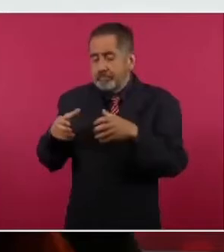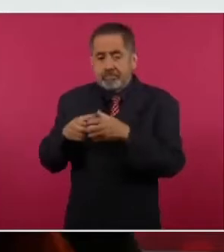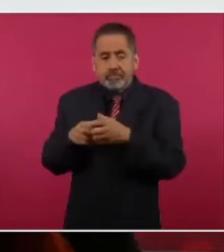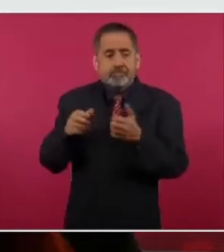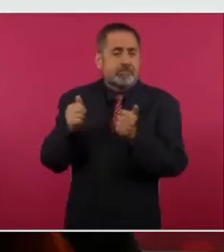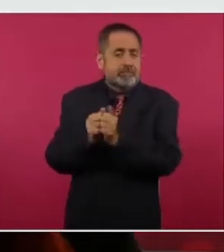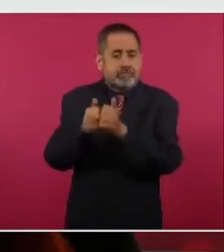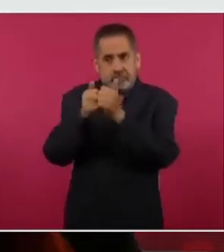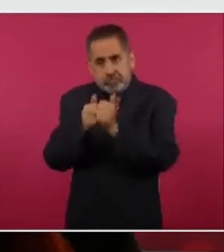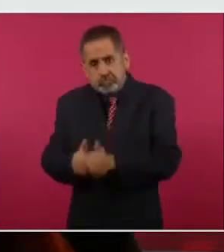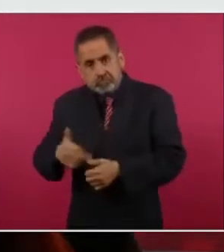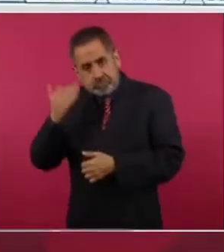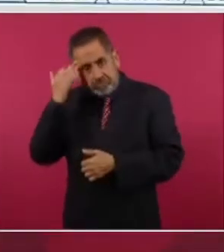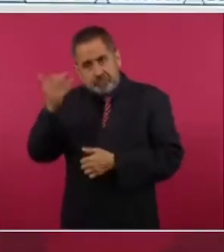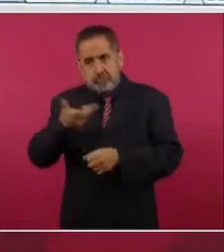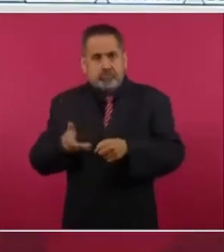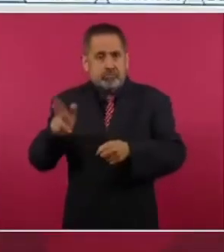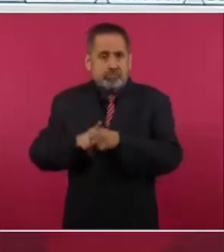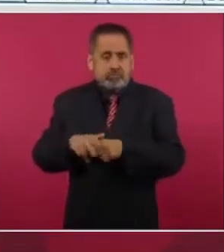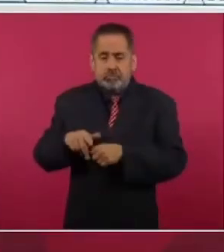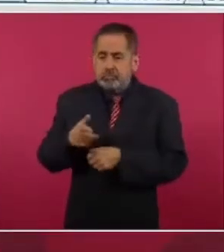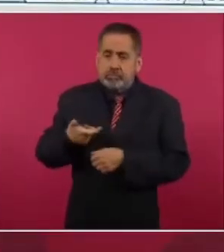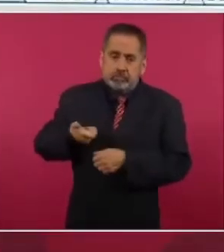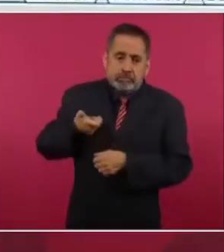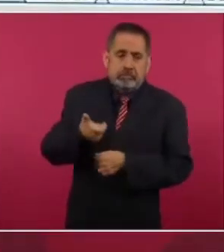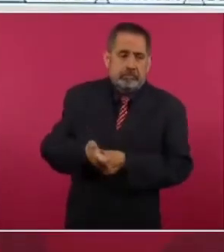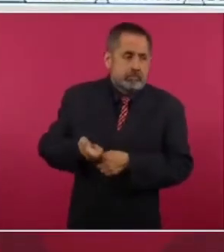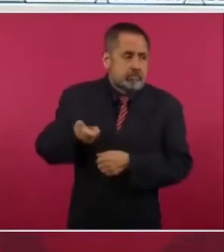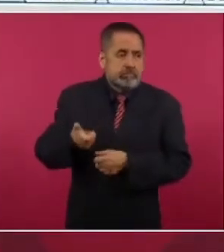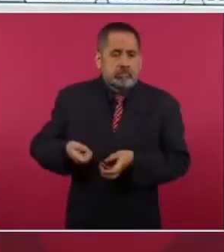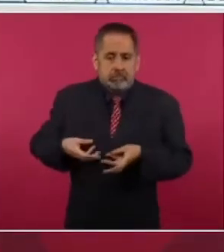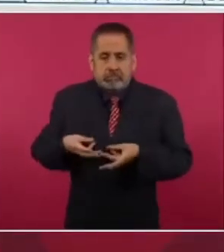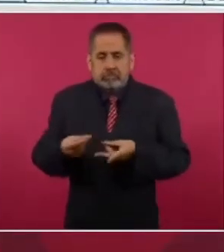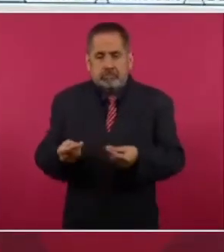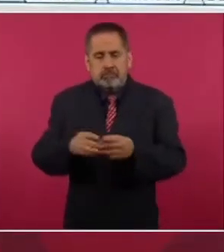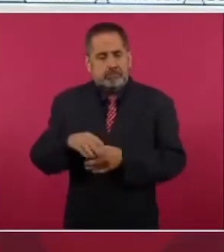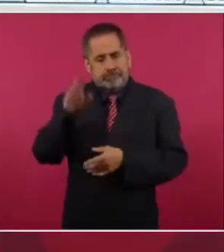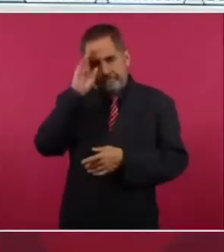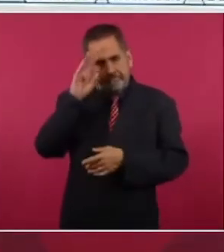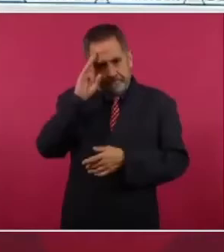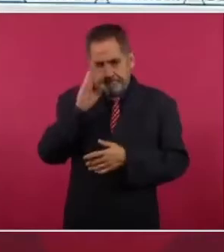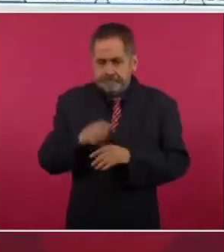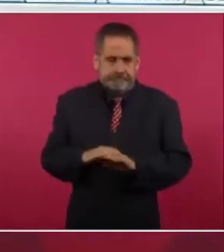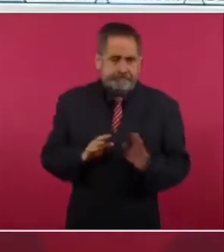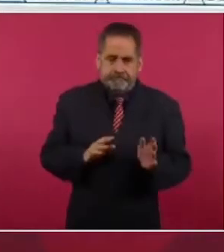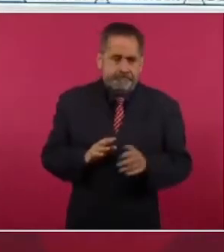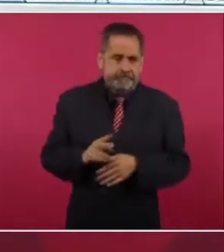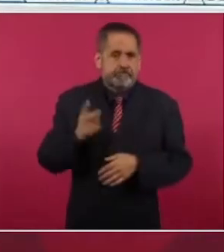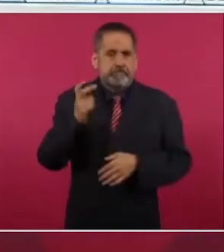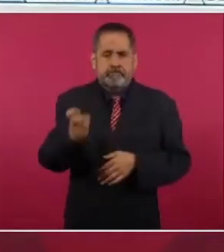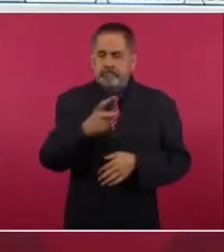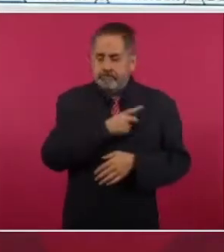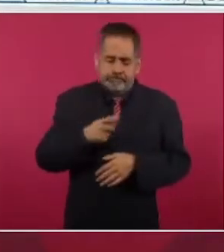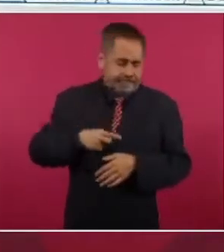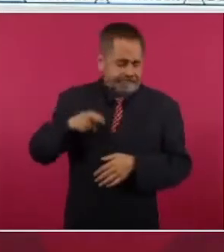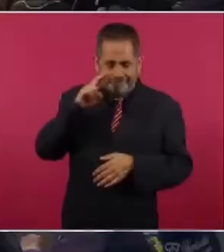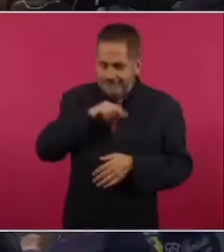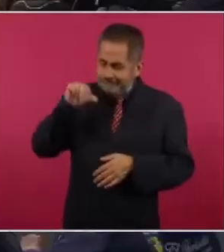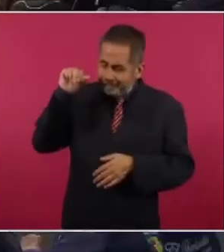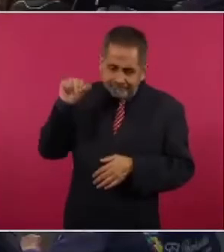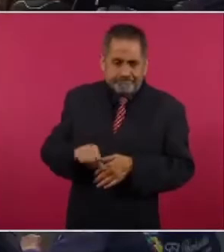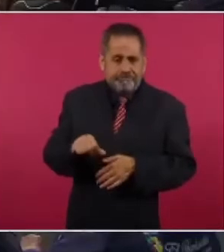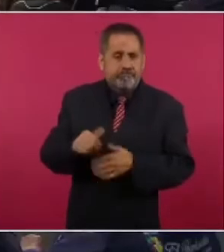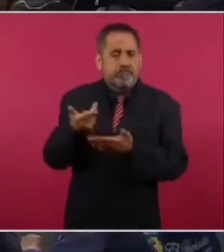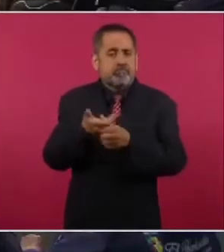estancias prolongadas en hospitales, le cuestan a la gente. Por eso tenemos que ser más resolutivos y que los hospitales que